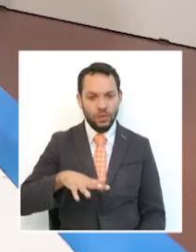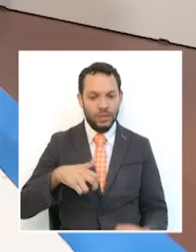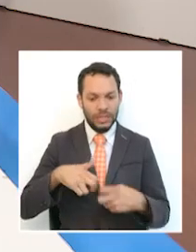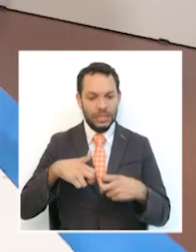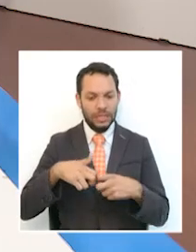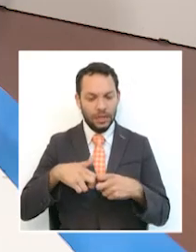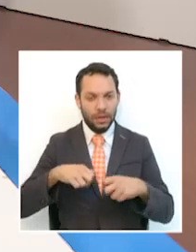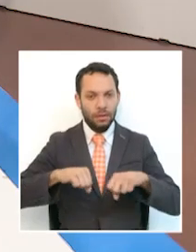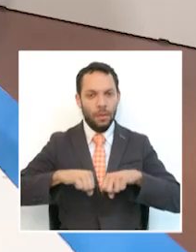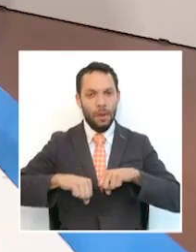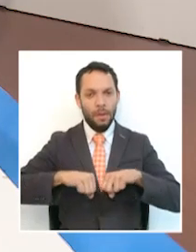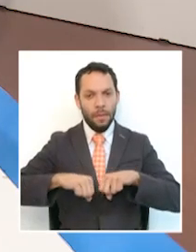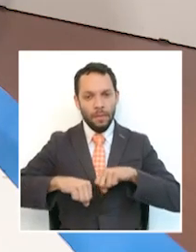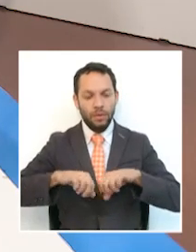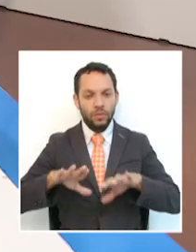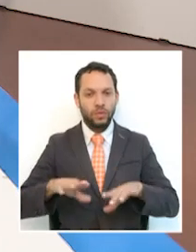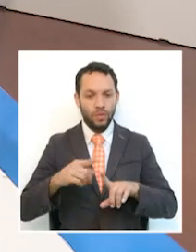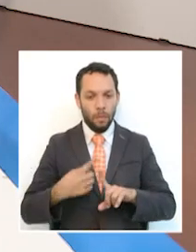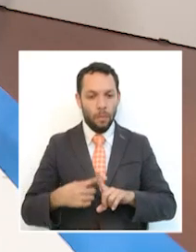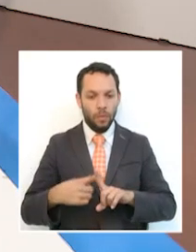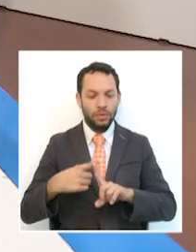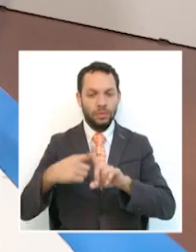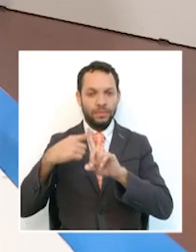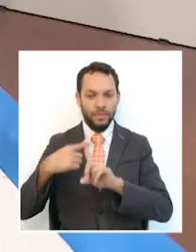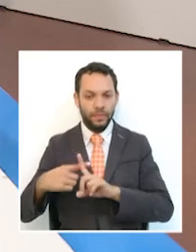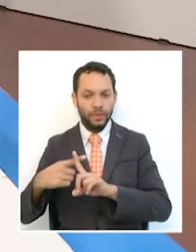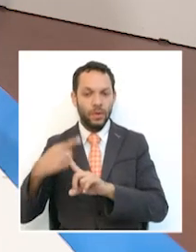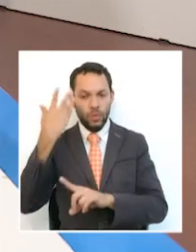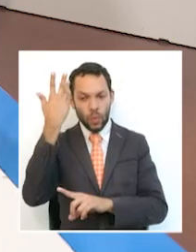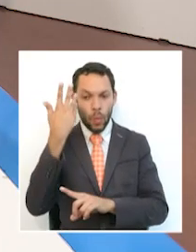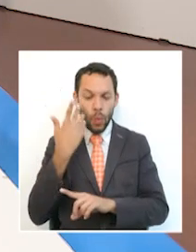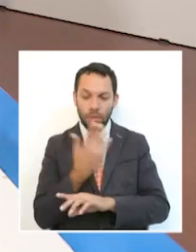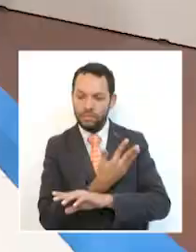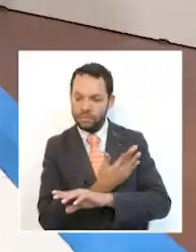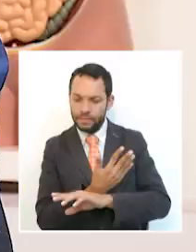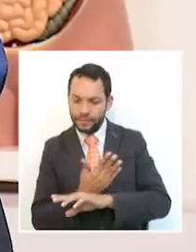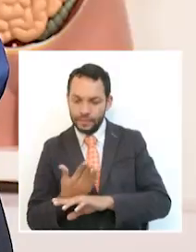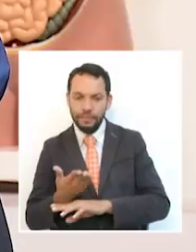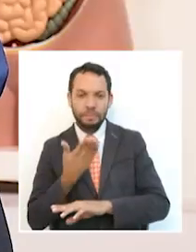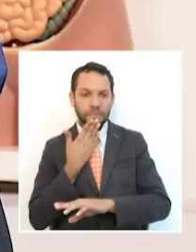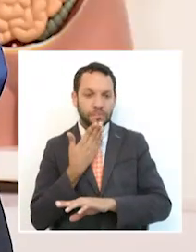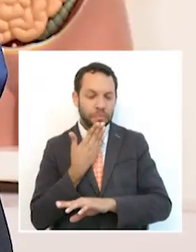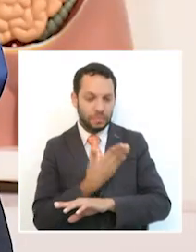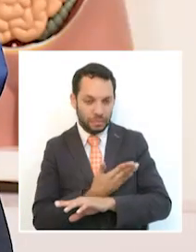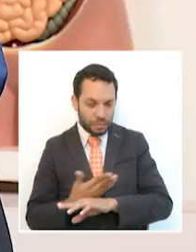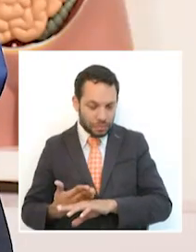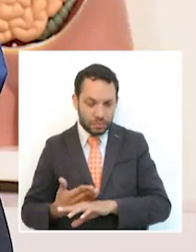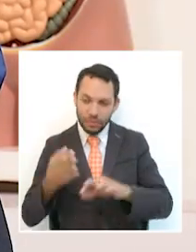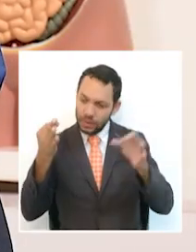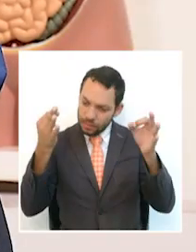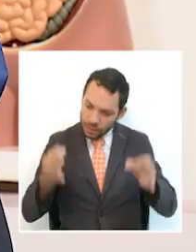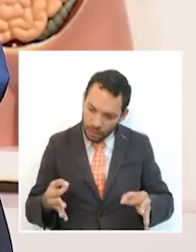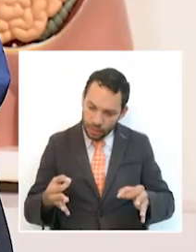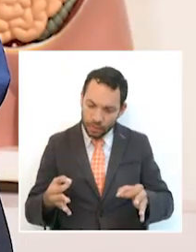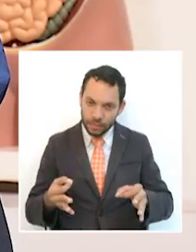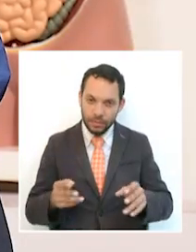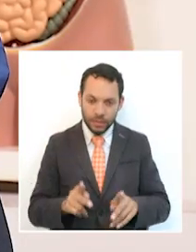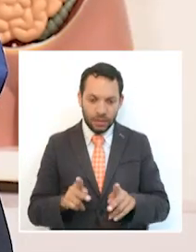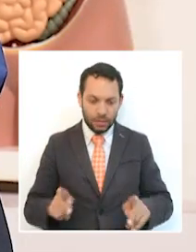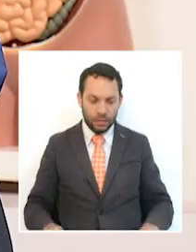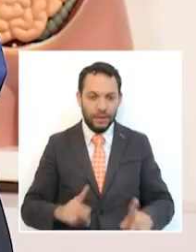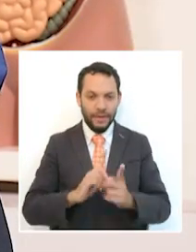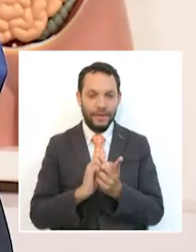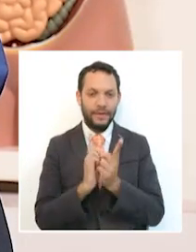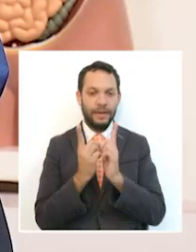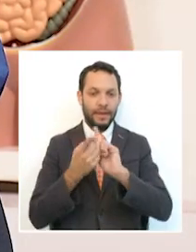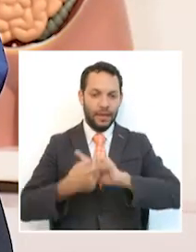encanta porque en realidad es yo lo hago el día a día todo el tiempo y la gente es realmente el cambio es maravilloso no